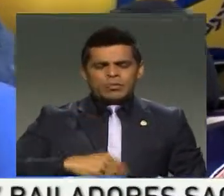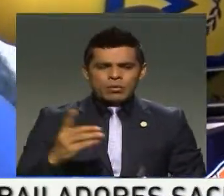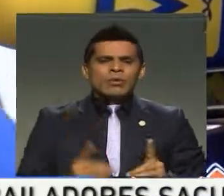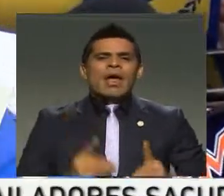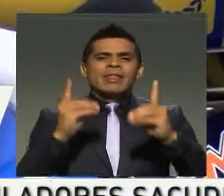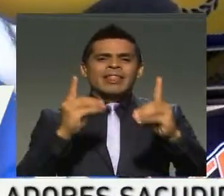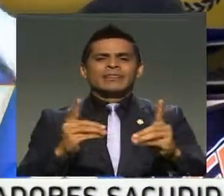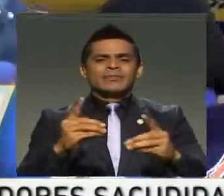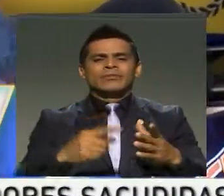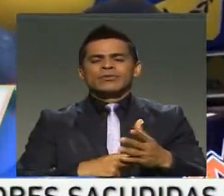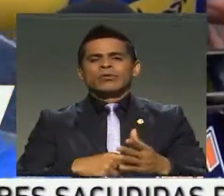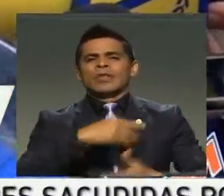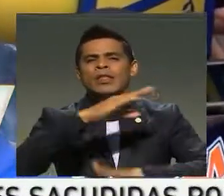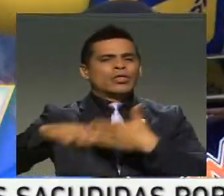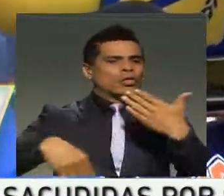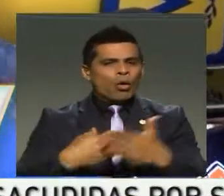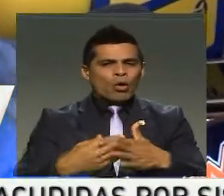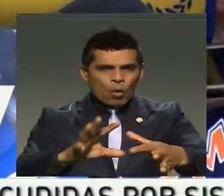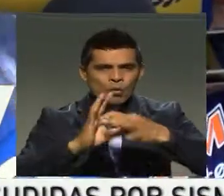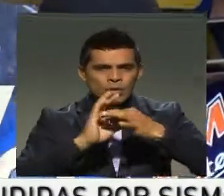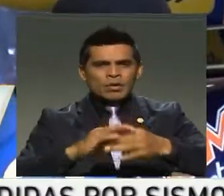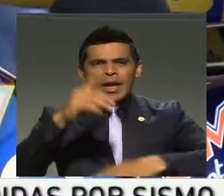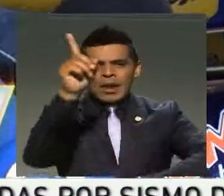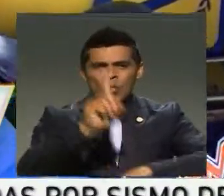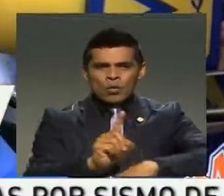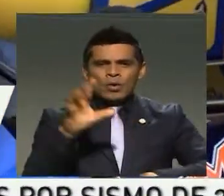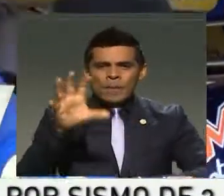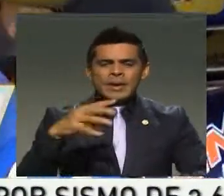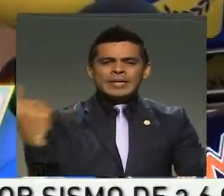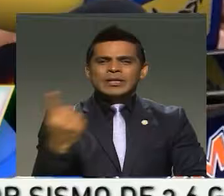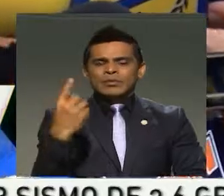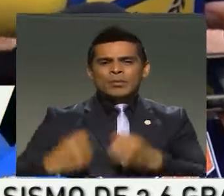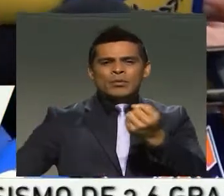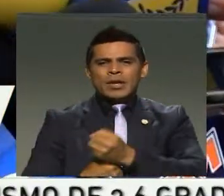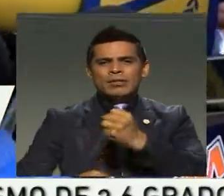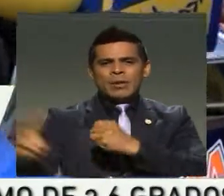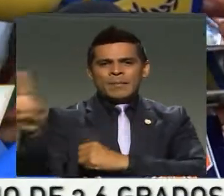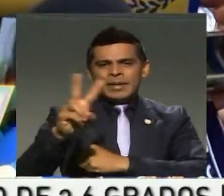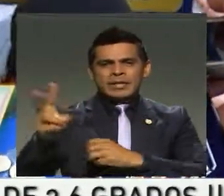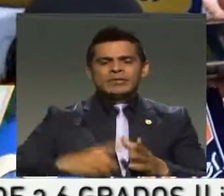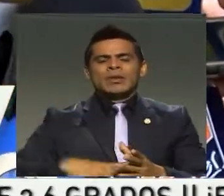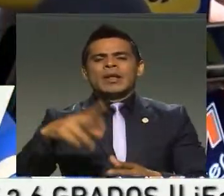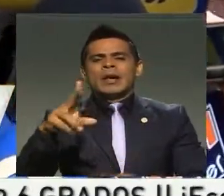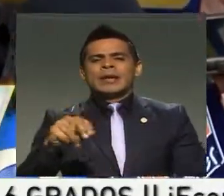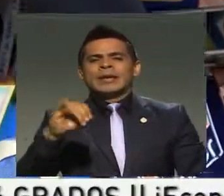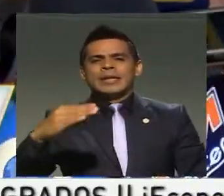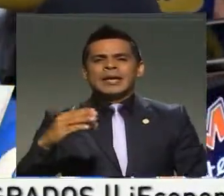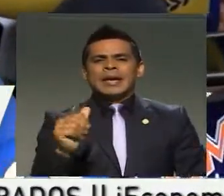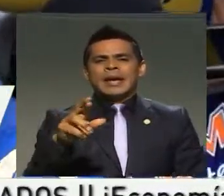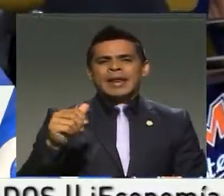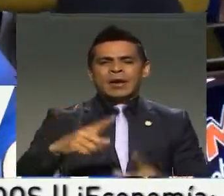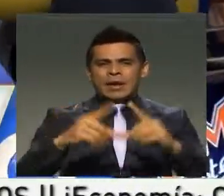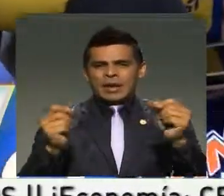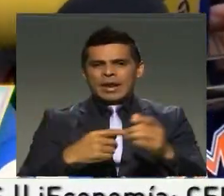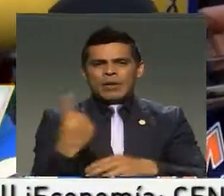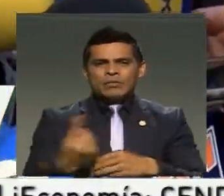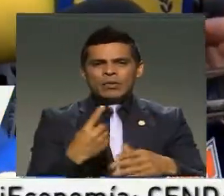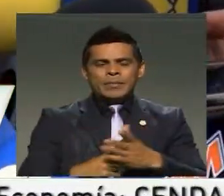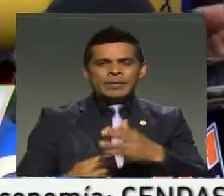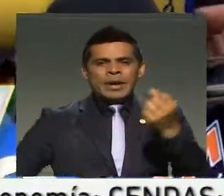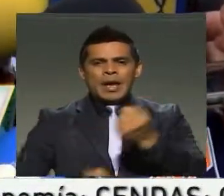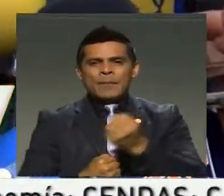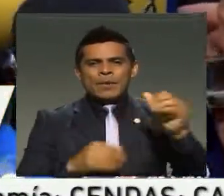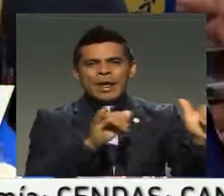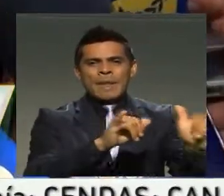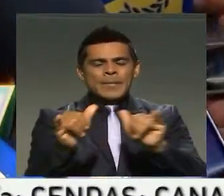grupo de países, es unánime. El único país que está solo con Venezuela es Nicaragua. Y Maduro quiere apoyar el modelo